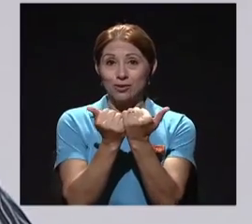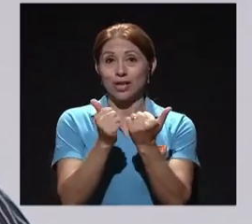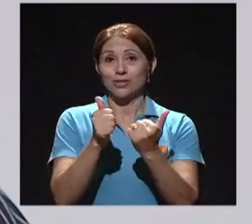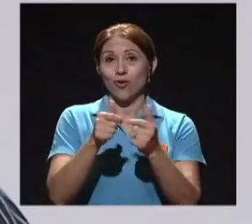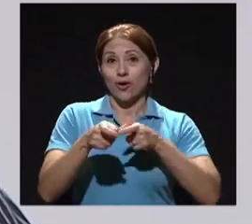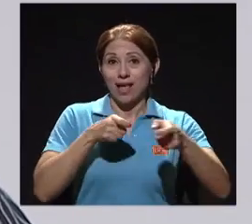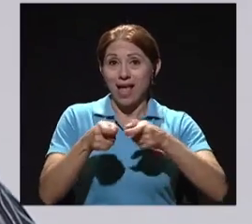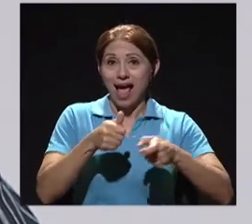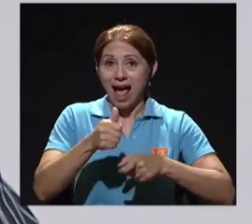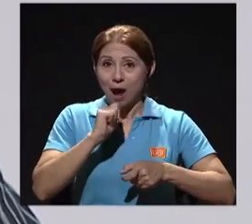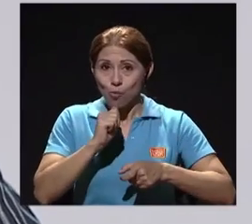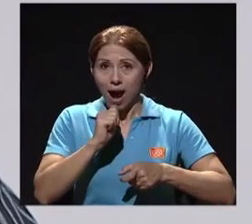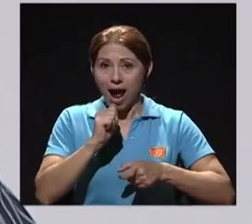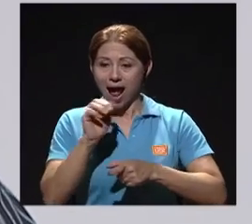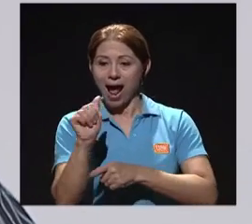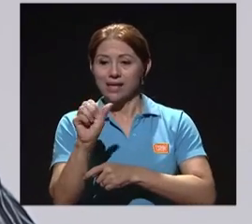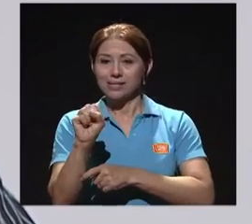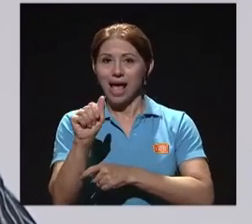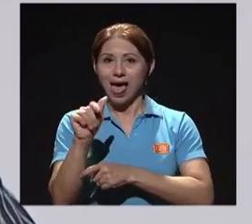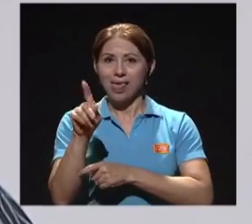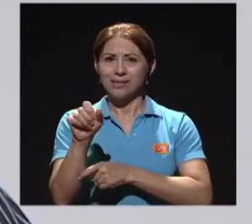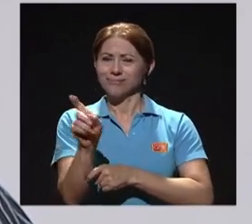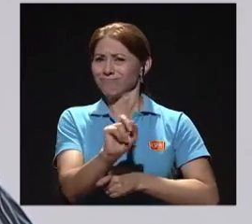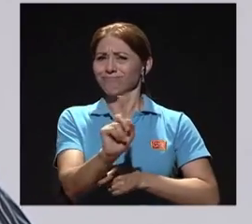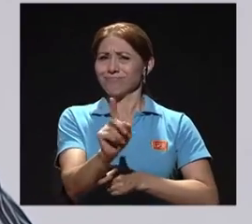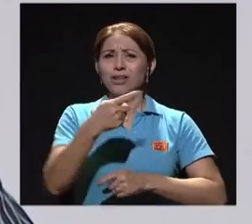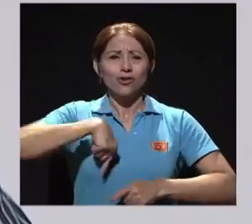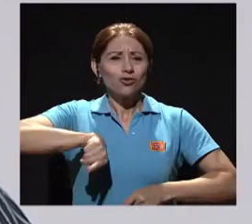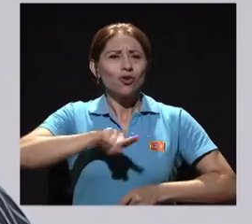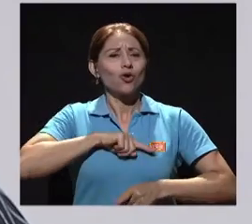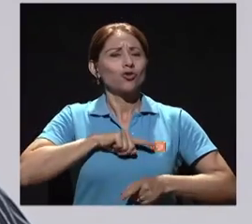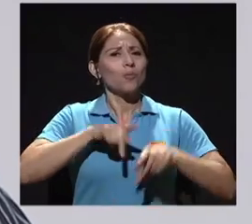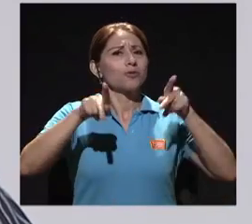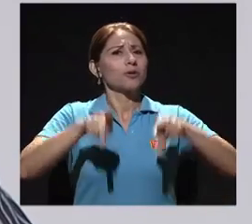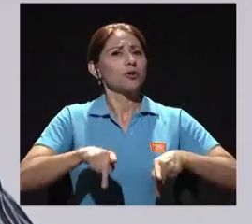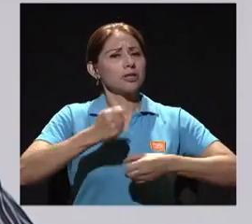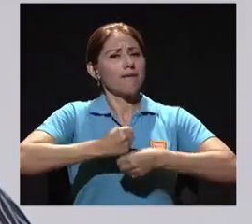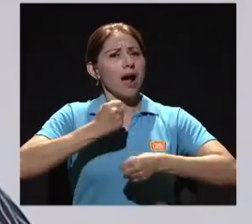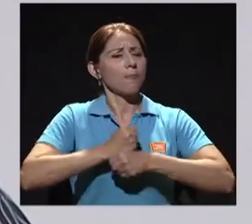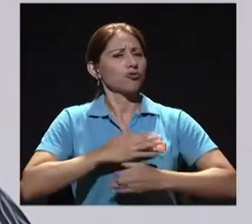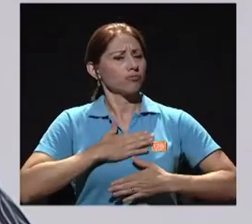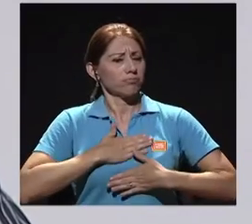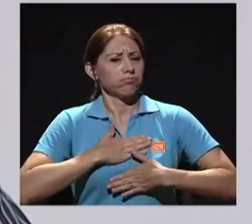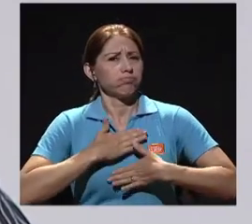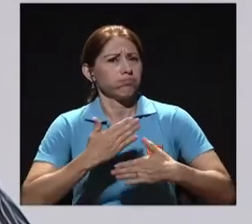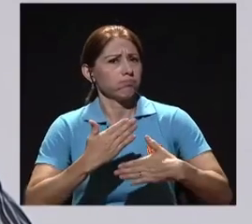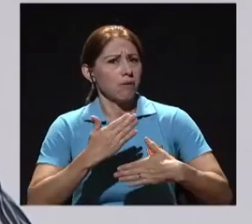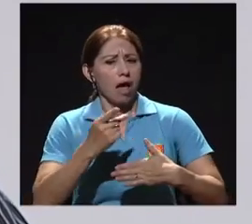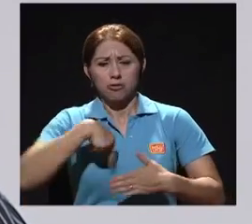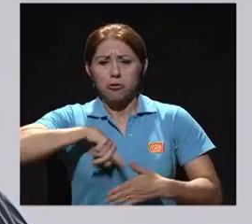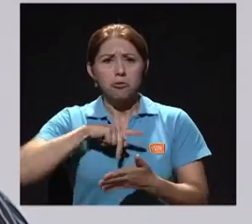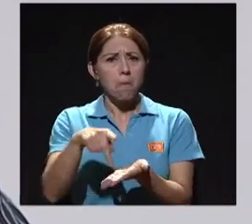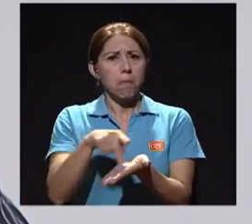directivas de las lazadas somos entidades que funcionamos al honor en los recibimos absolutamente ningún dinero por ese trabajo